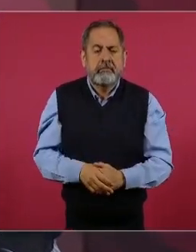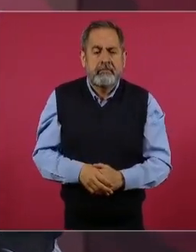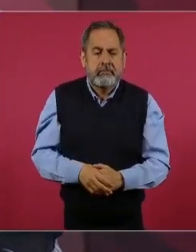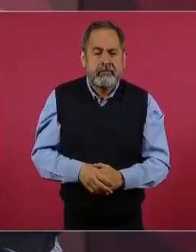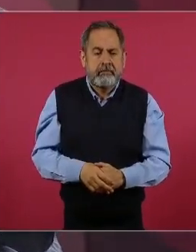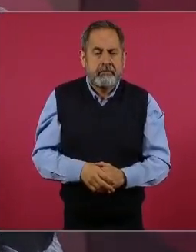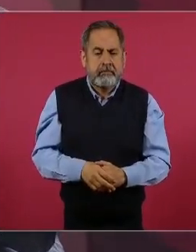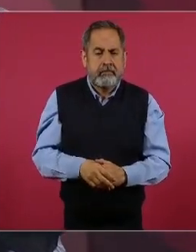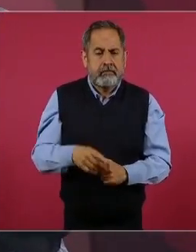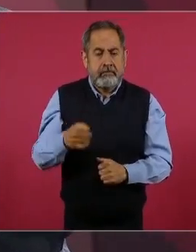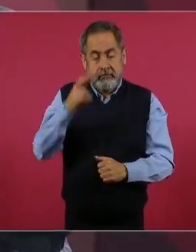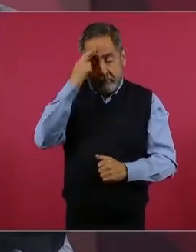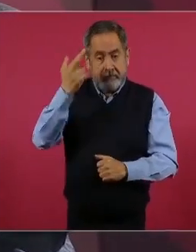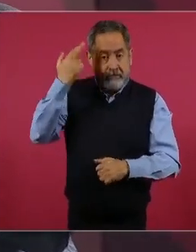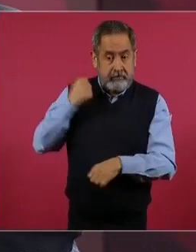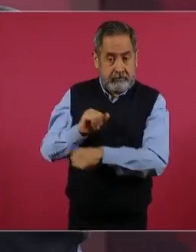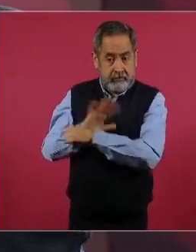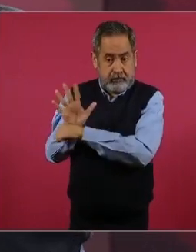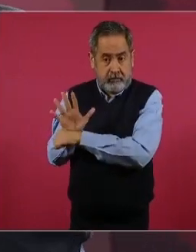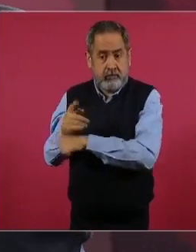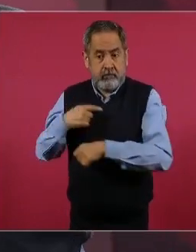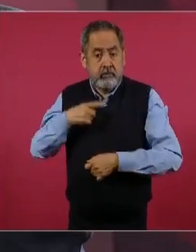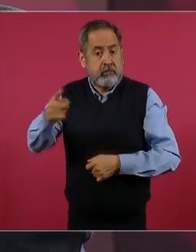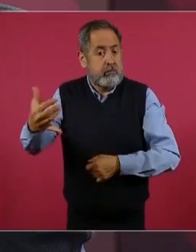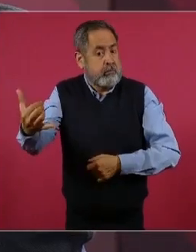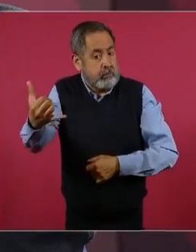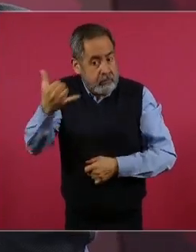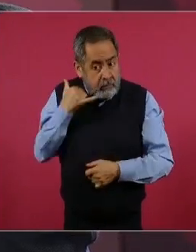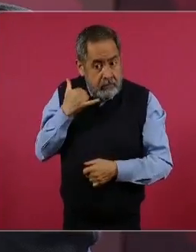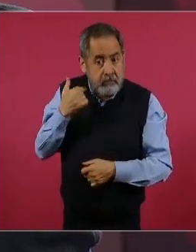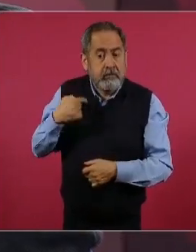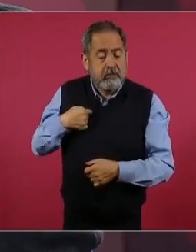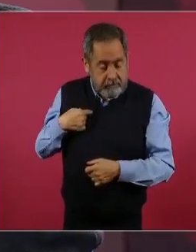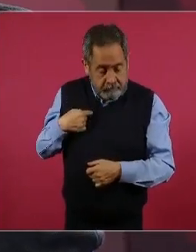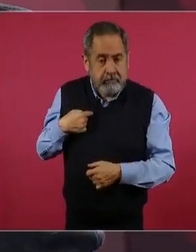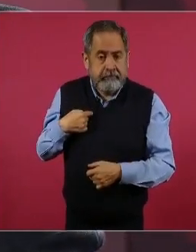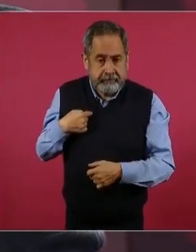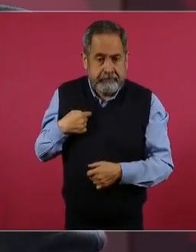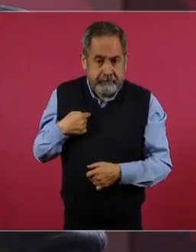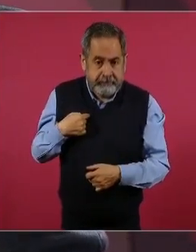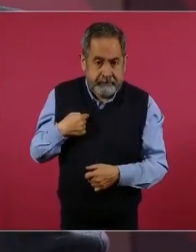me dio el COVID, en una ocasión me habló,